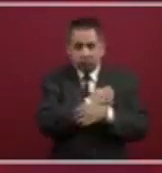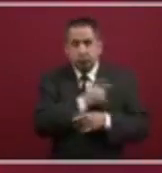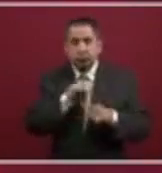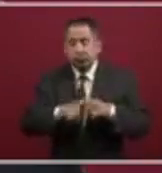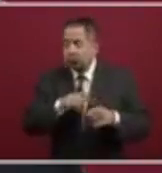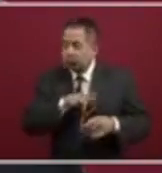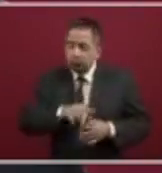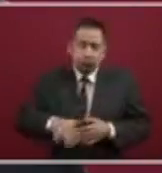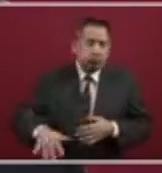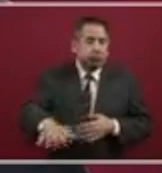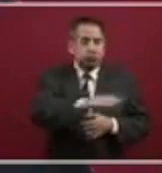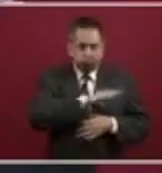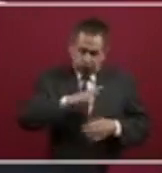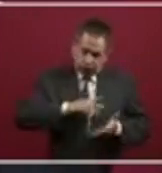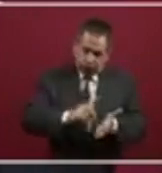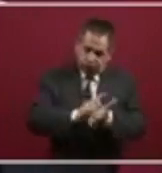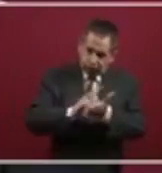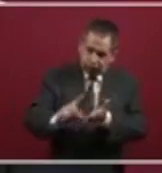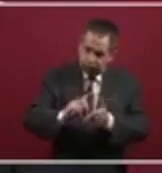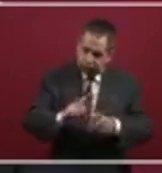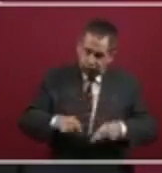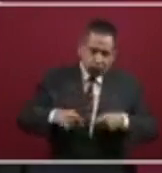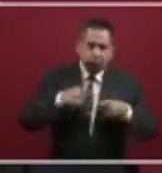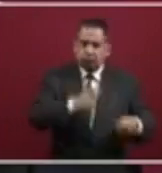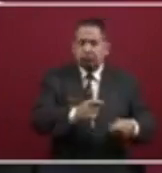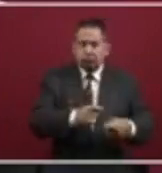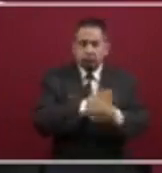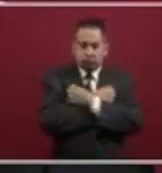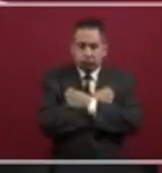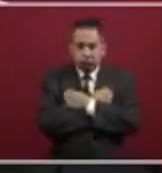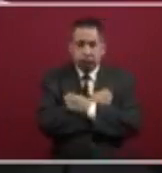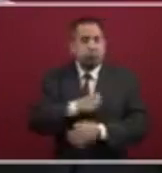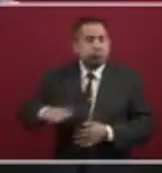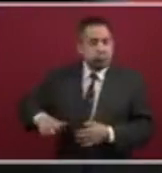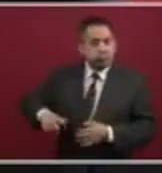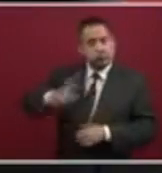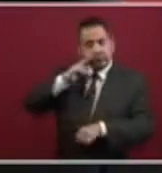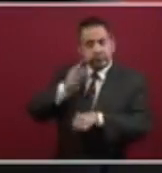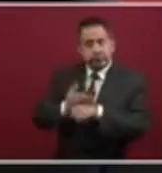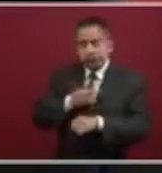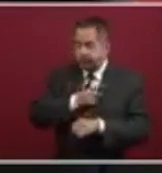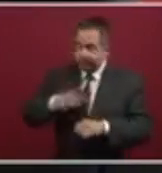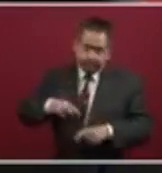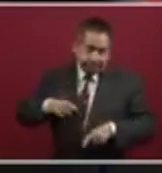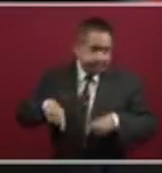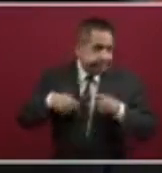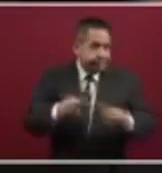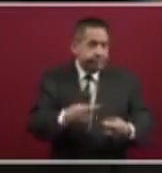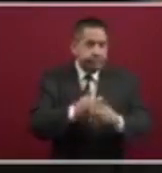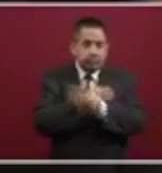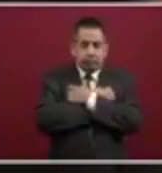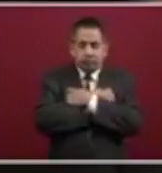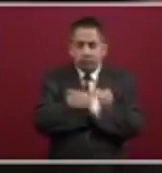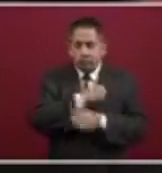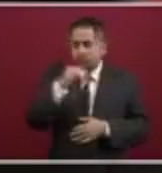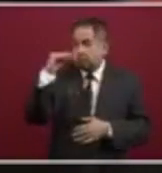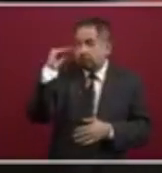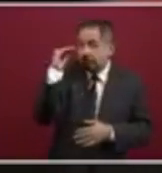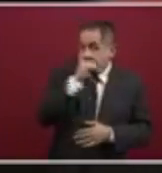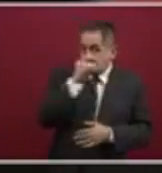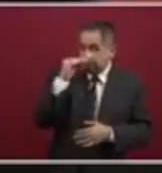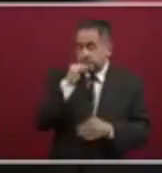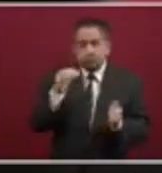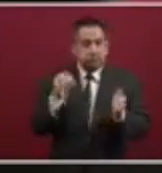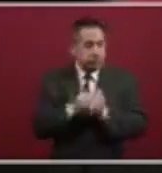pueblo, y que el Estado está obligado a garantizar la educación pública, gratuita, de